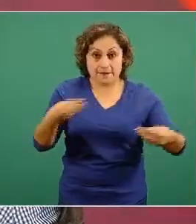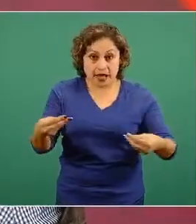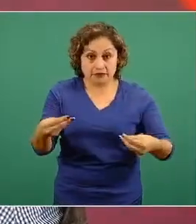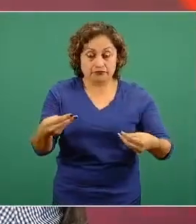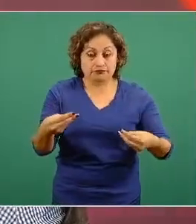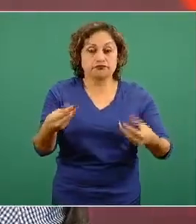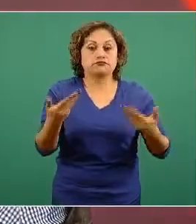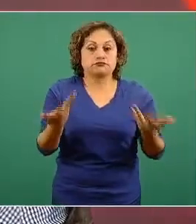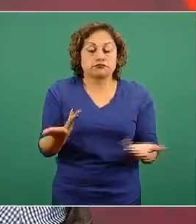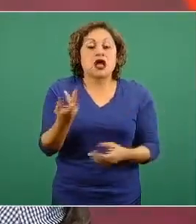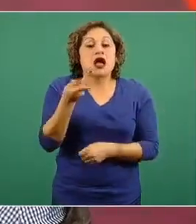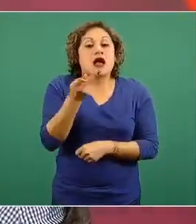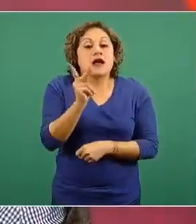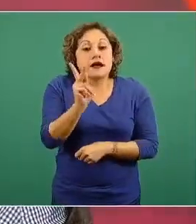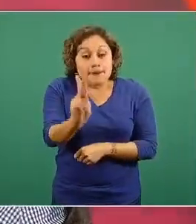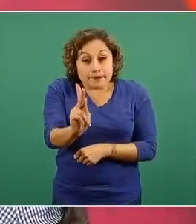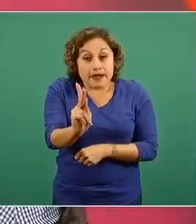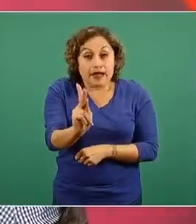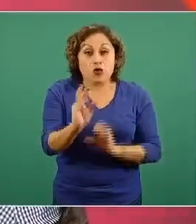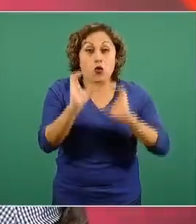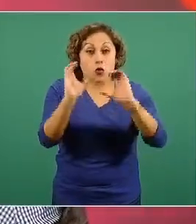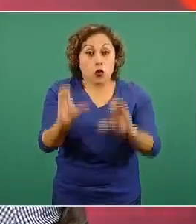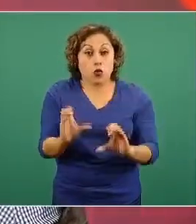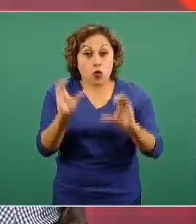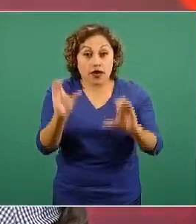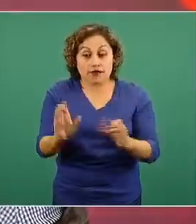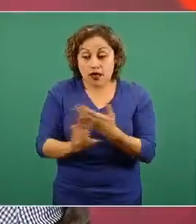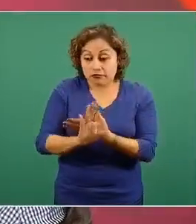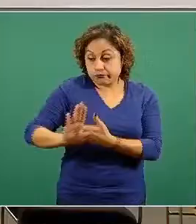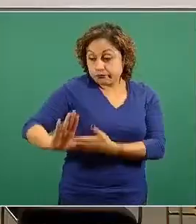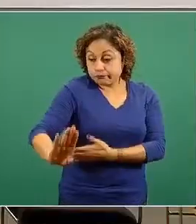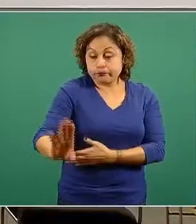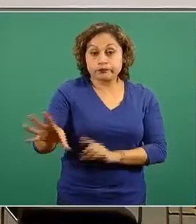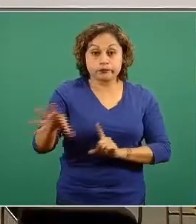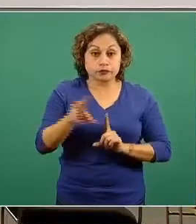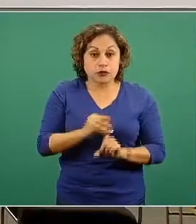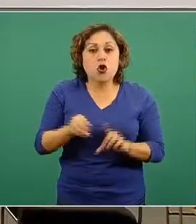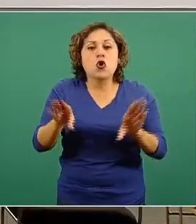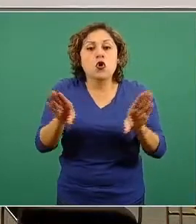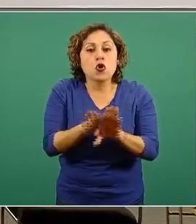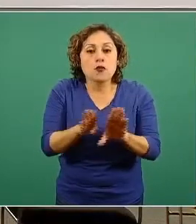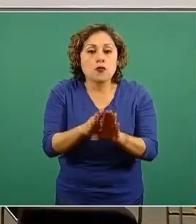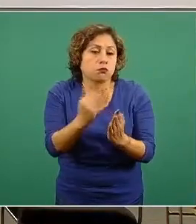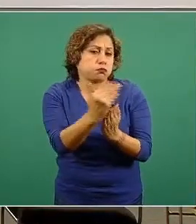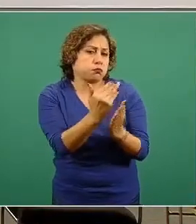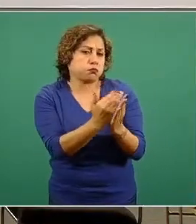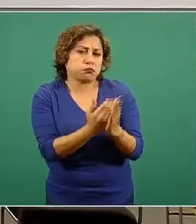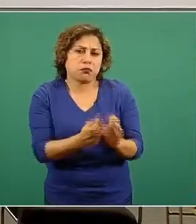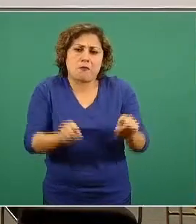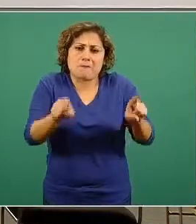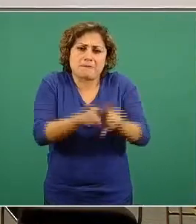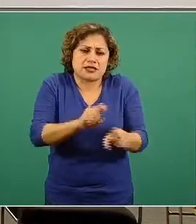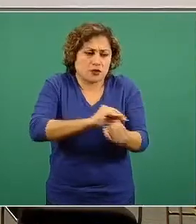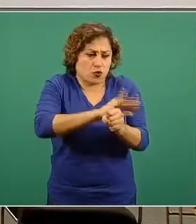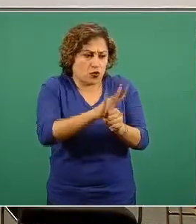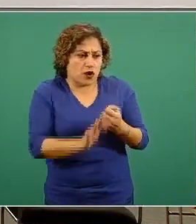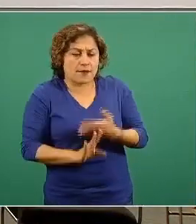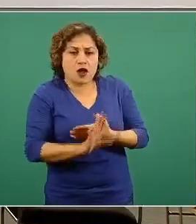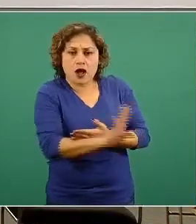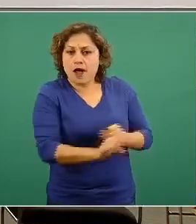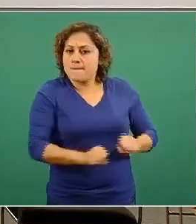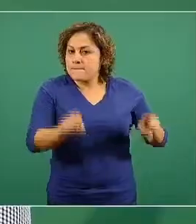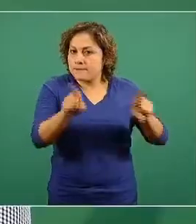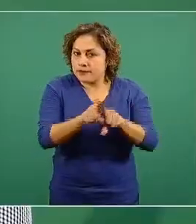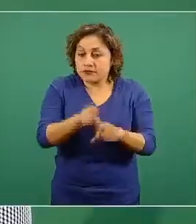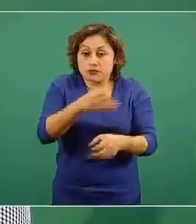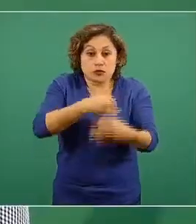virus previos, son las mismas medidas de prevención que todos nosotros como ciudadanos podemos implementar y que todos